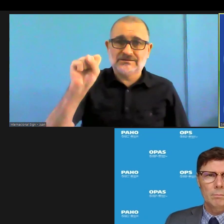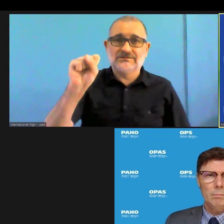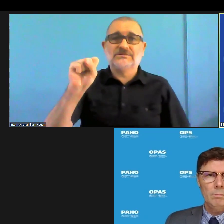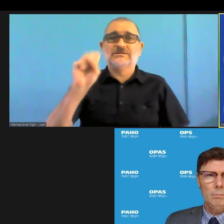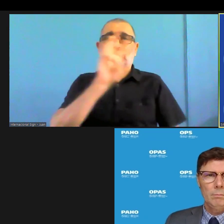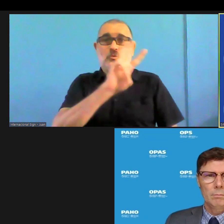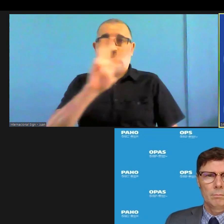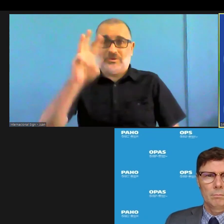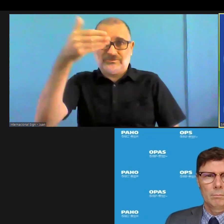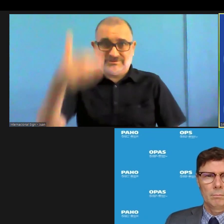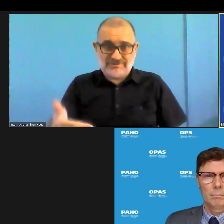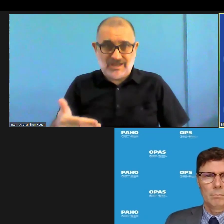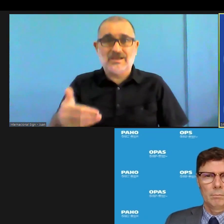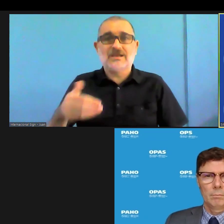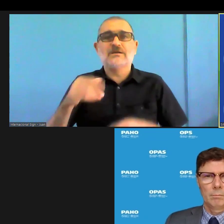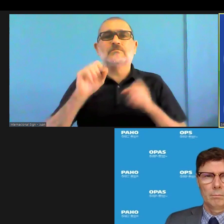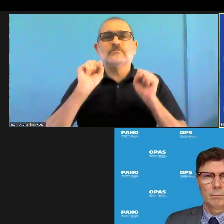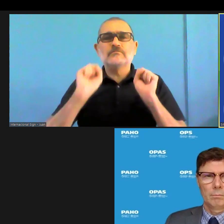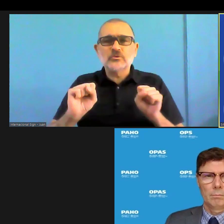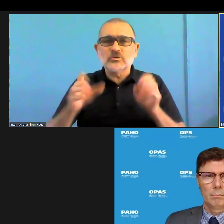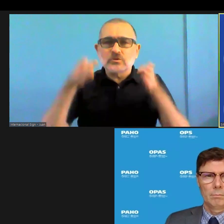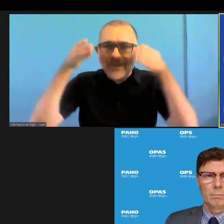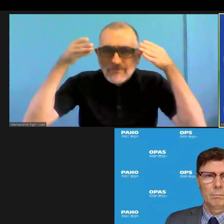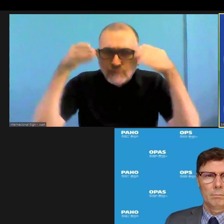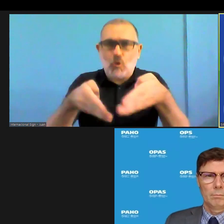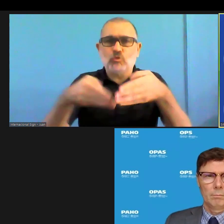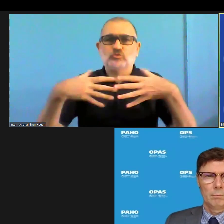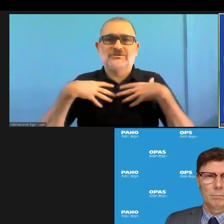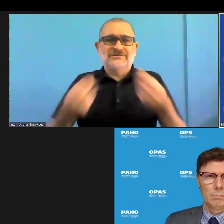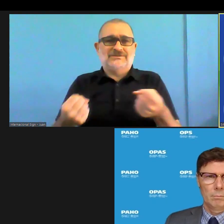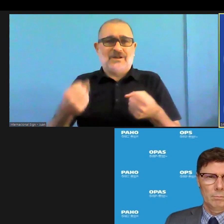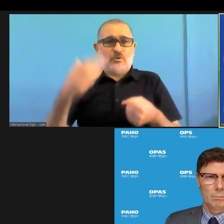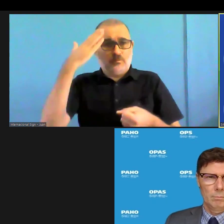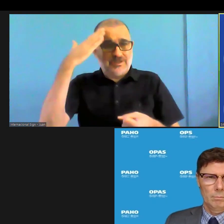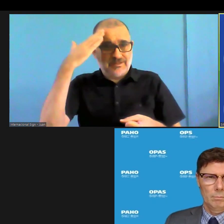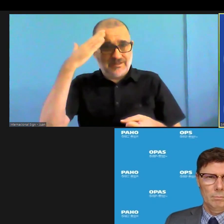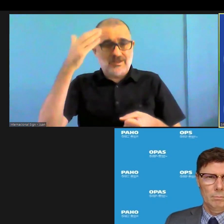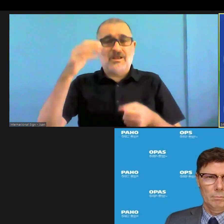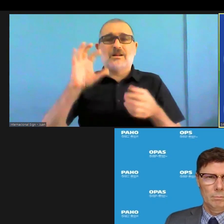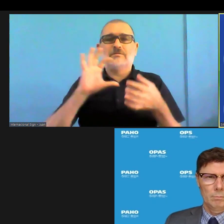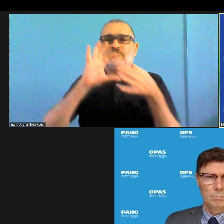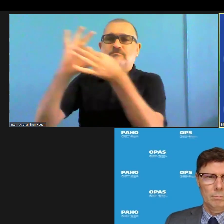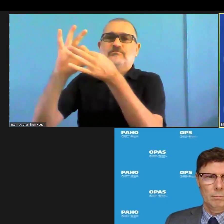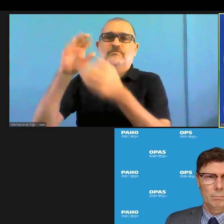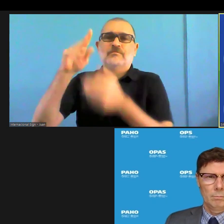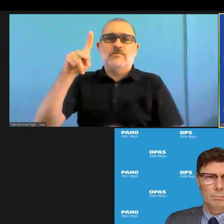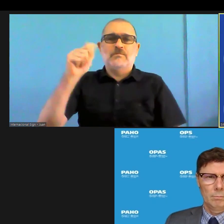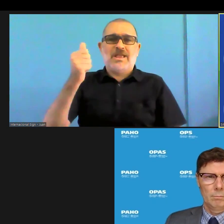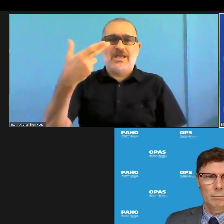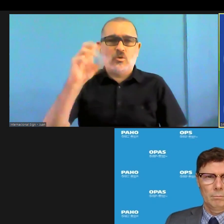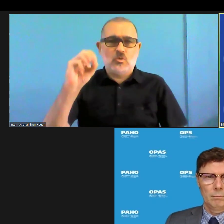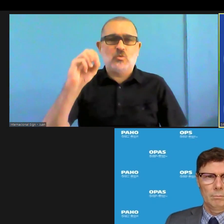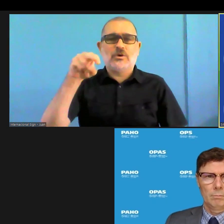trabajo que ha hecho la OPS en este campo, escuchamos lo que está haciendo el BID en este campo y también las experiencias de